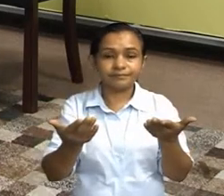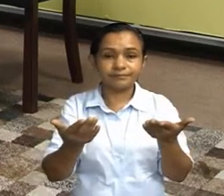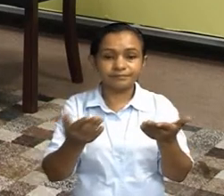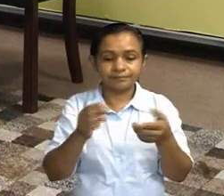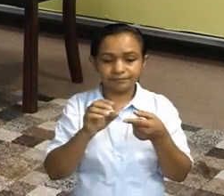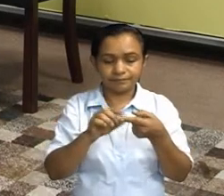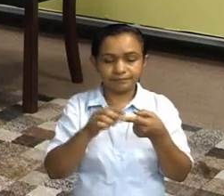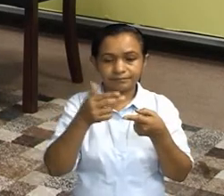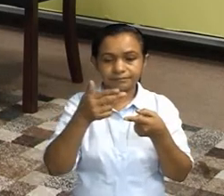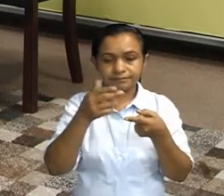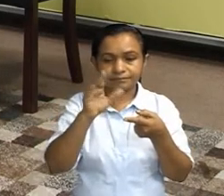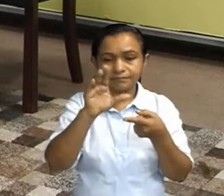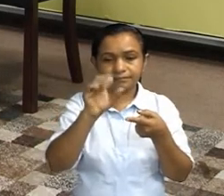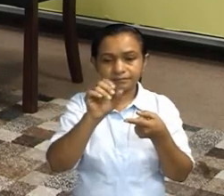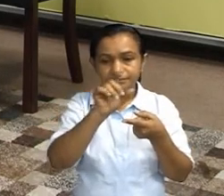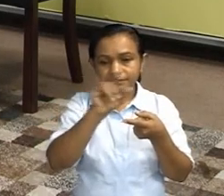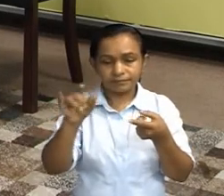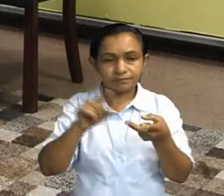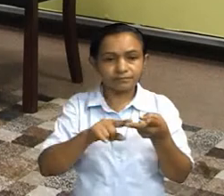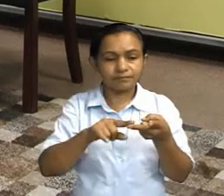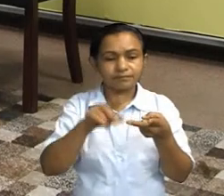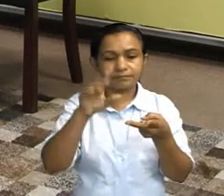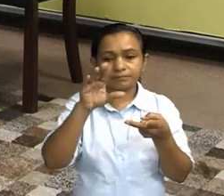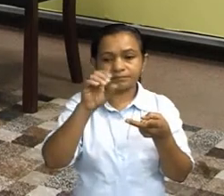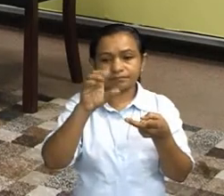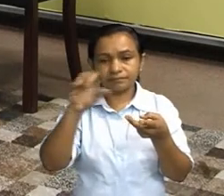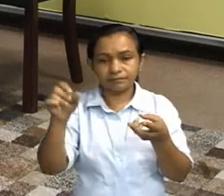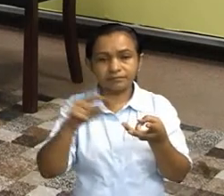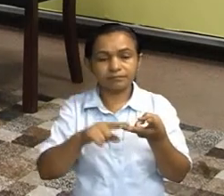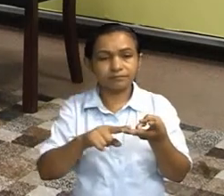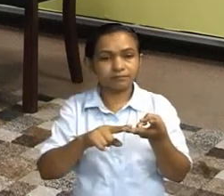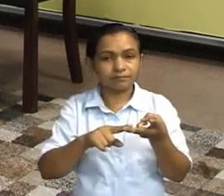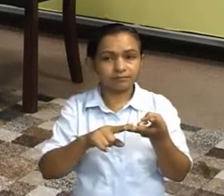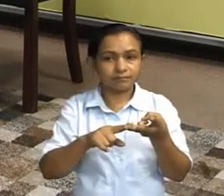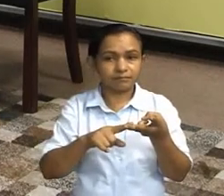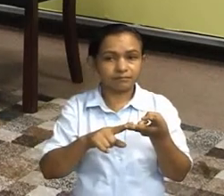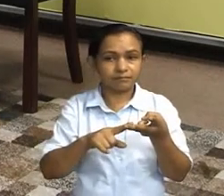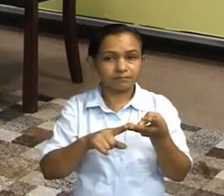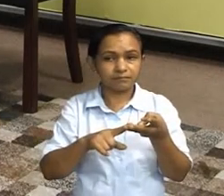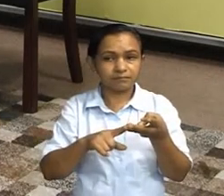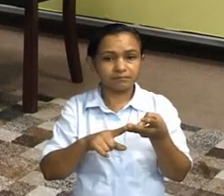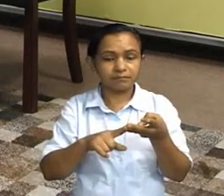coli, también está presente el estreptococo, se pueden hacer un tratamiento con